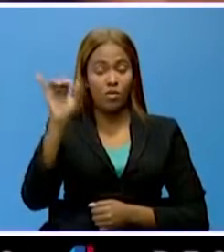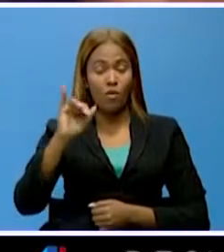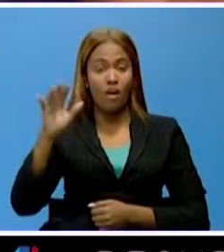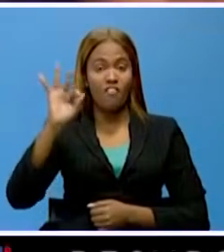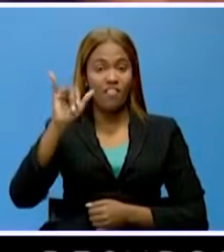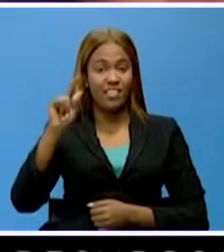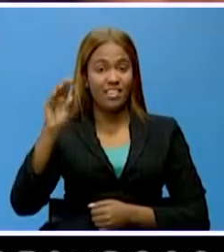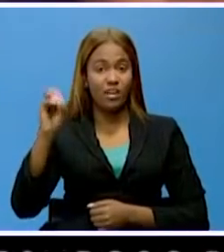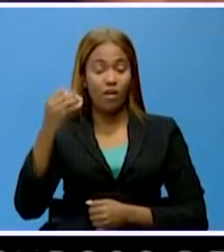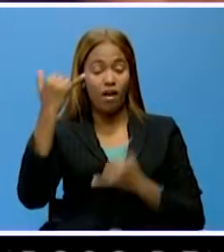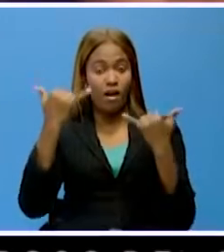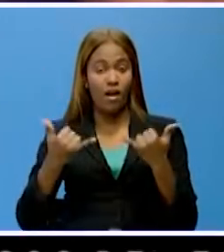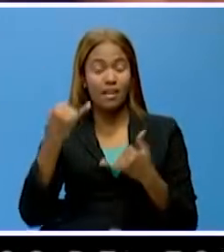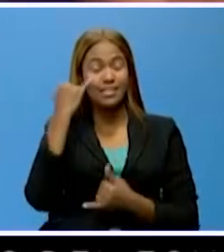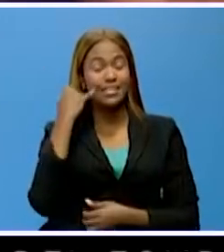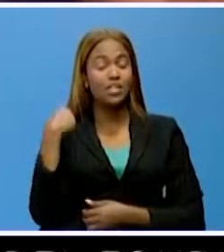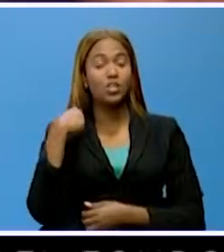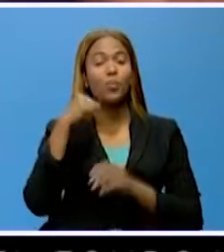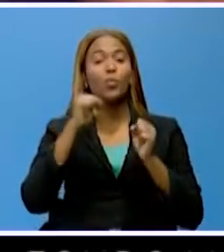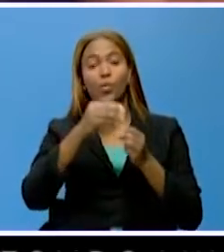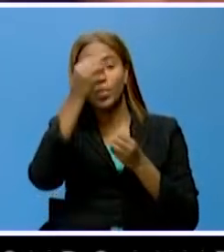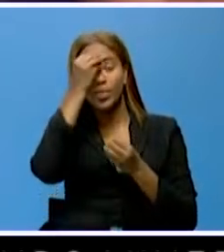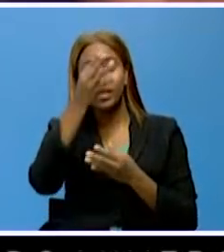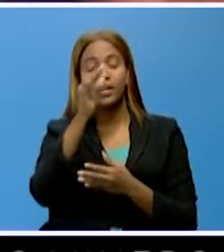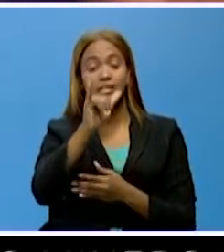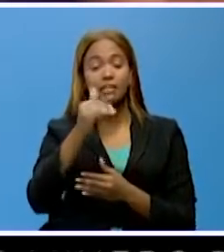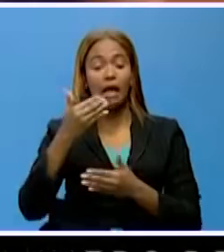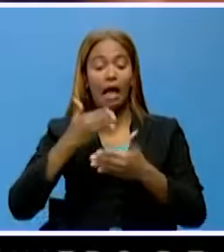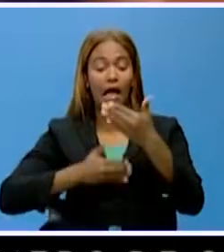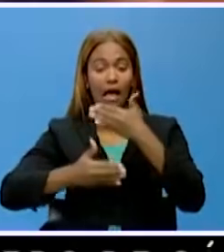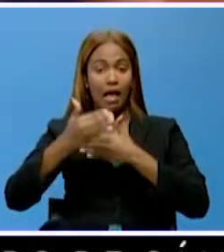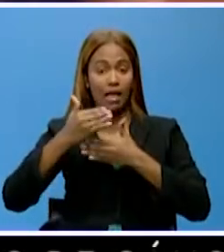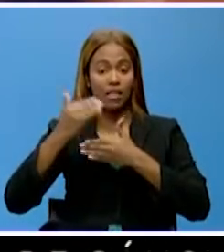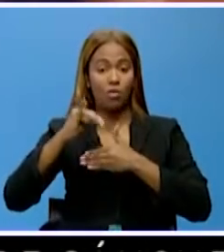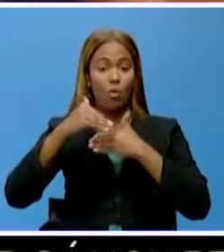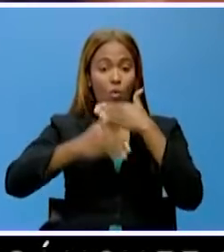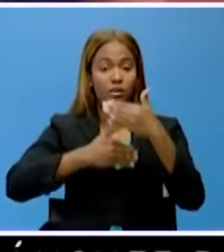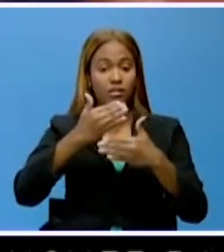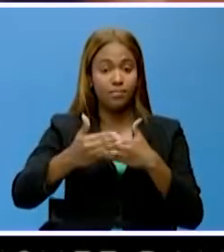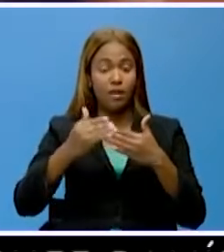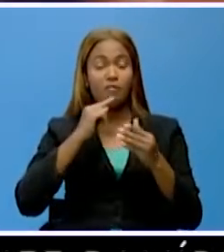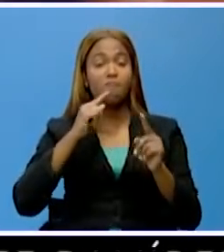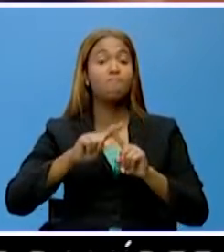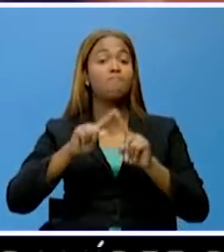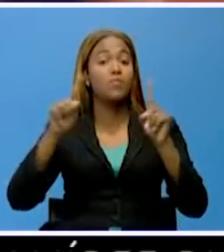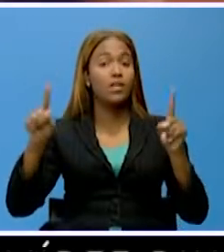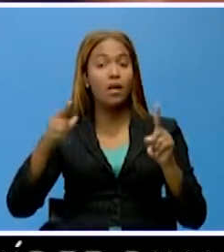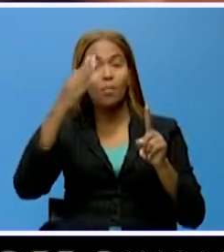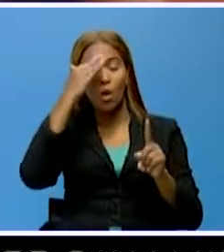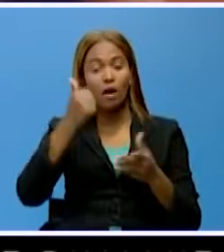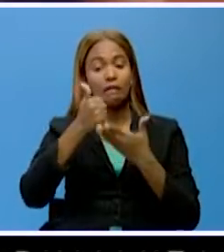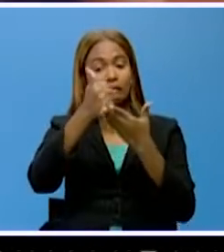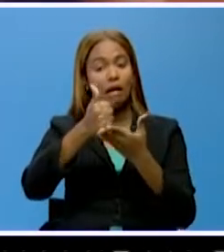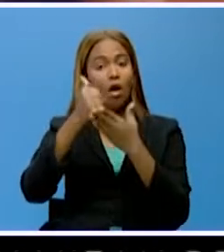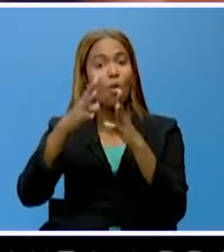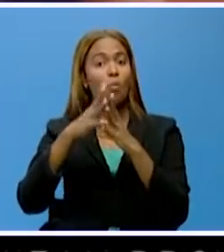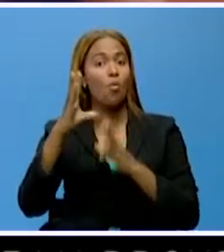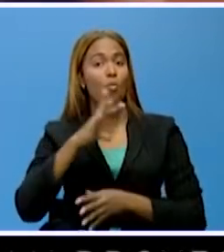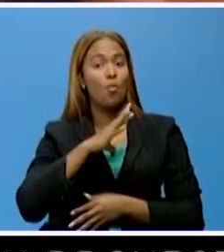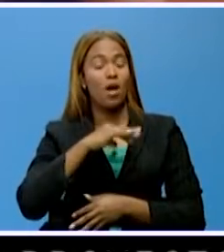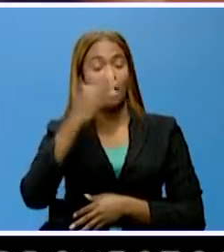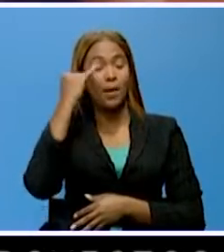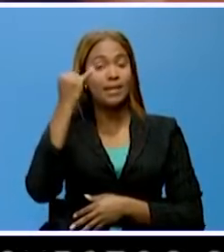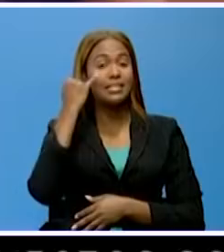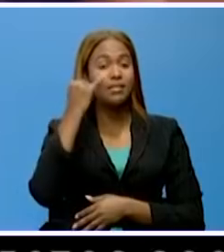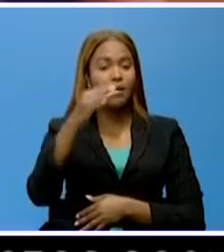ahora, si podemos decir, es un antes y un después. Y el impacto ha sido grandísimo hasta por las comunidades. Tú sales a Fantino y sales a